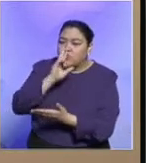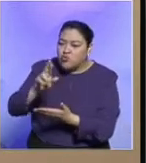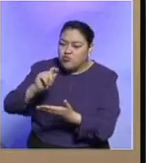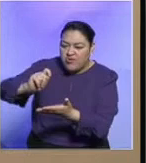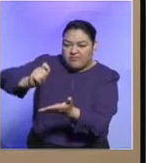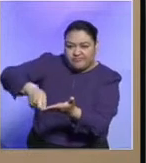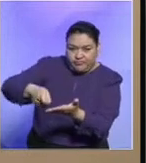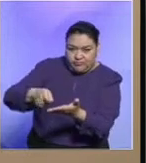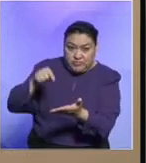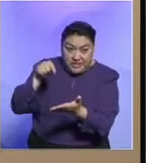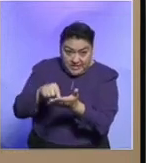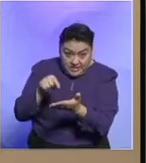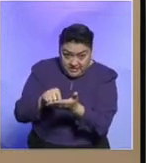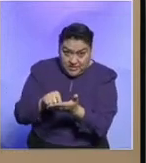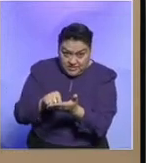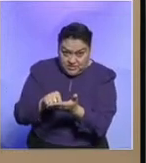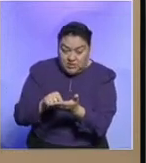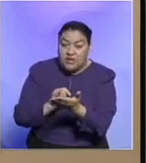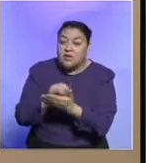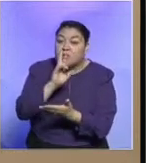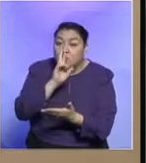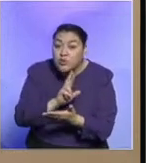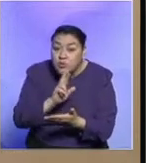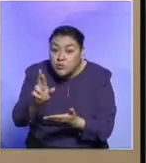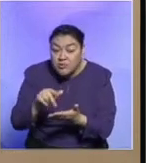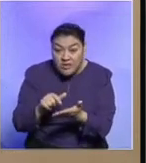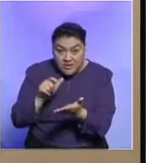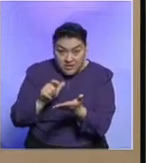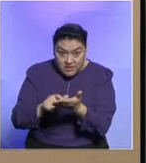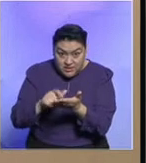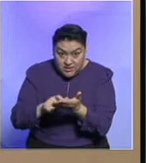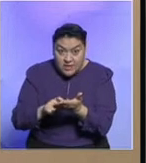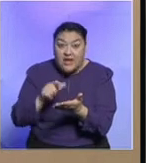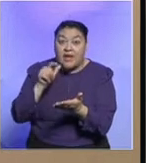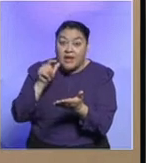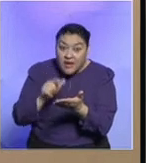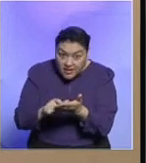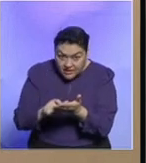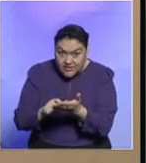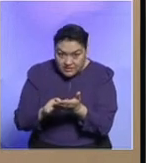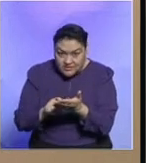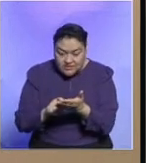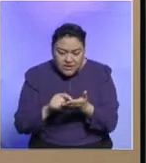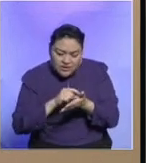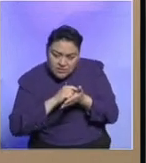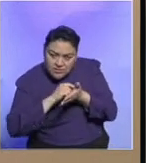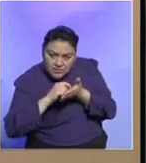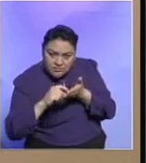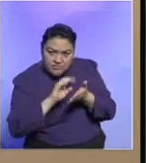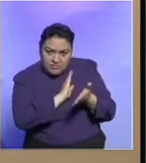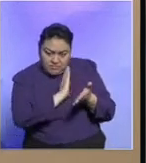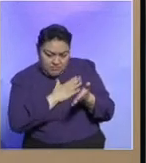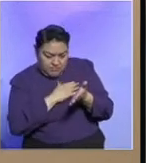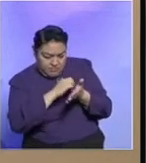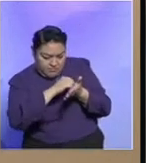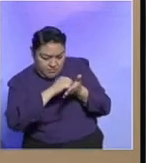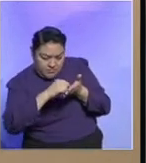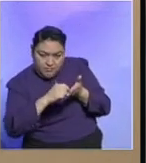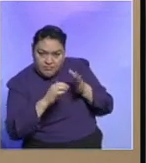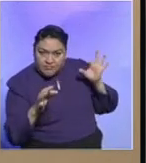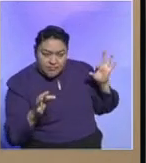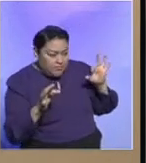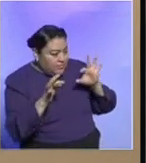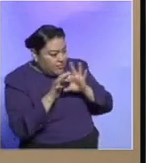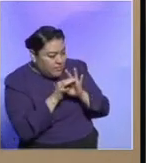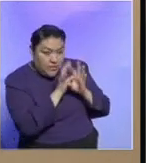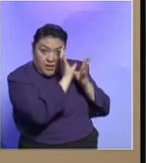apegada estrictamente y que esté aplicando de manera gramatical, literal, lo que está escrito